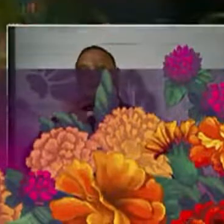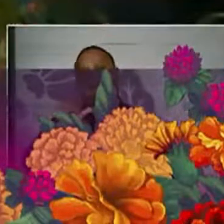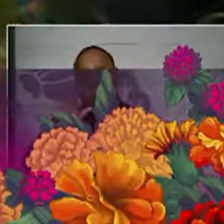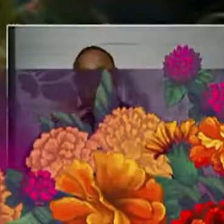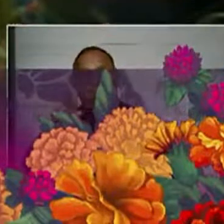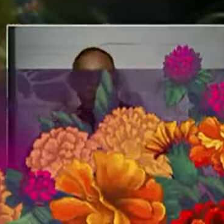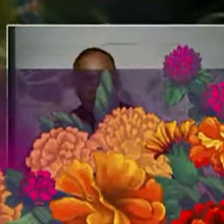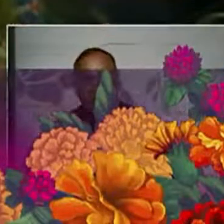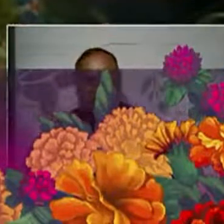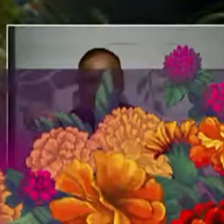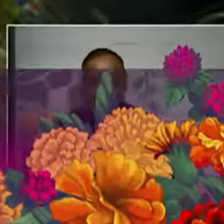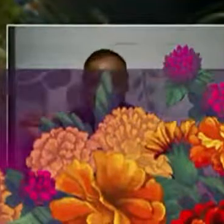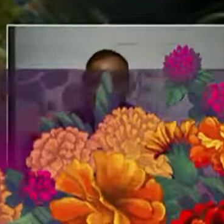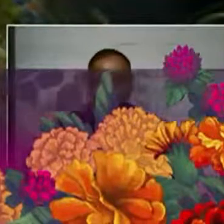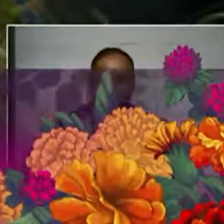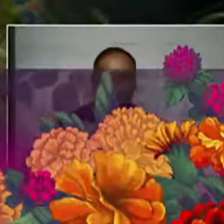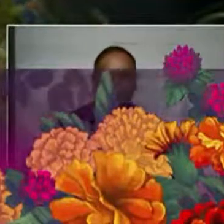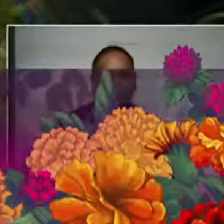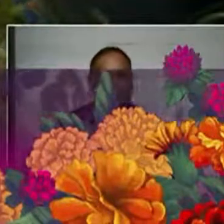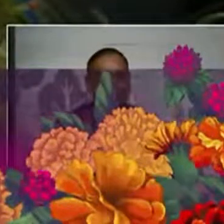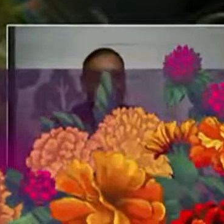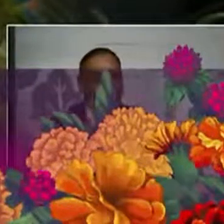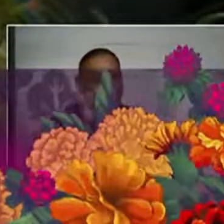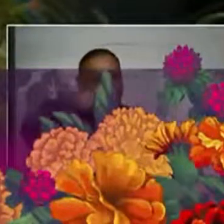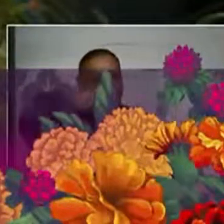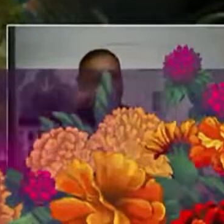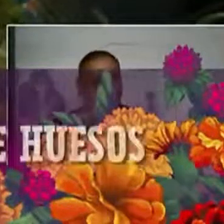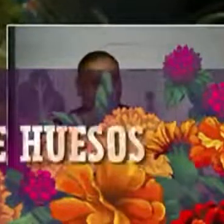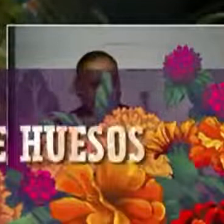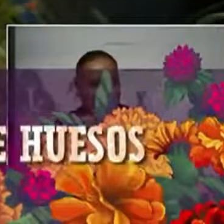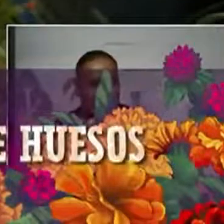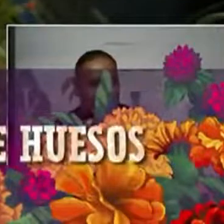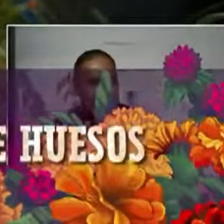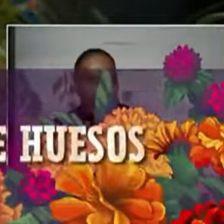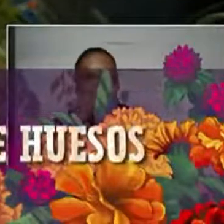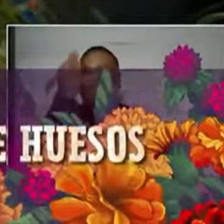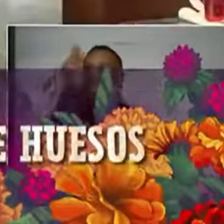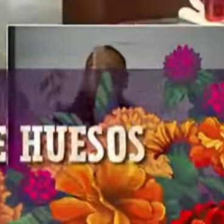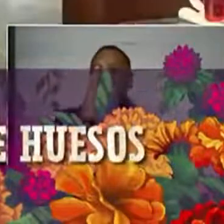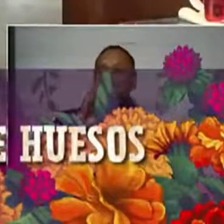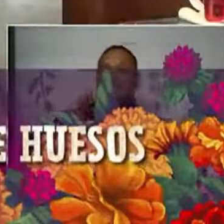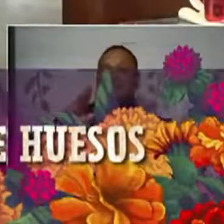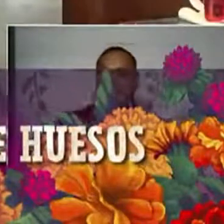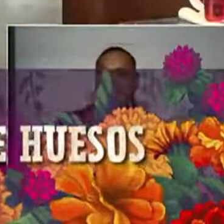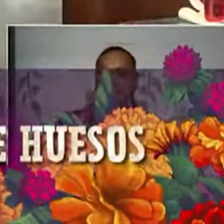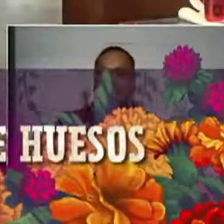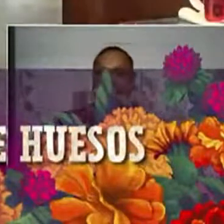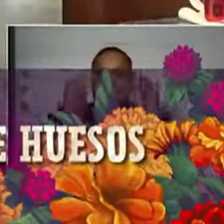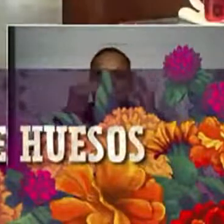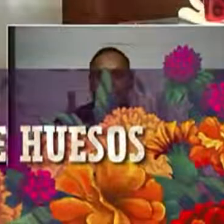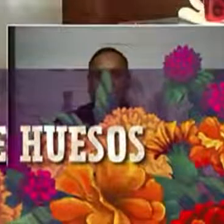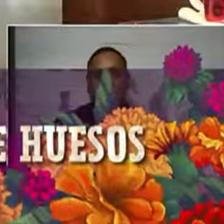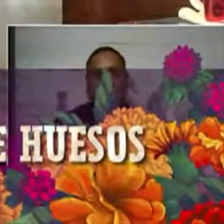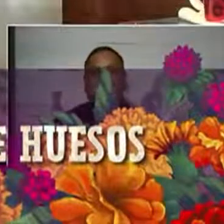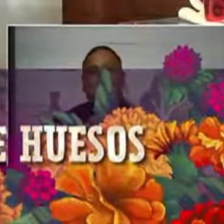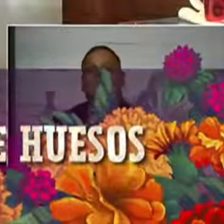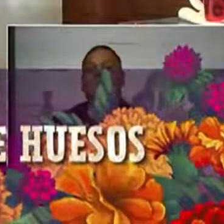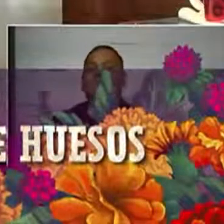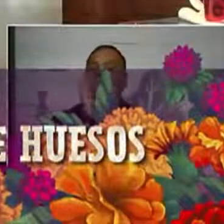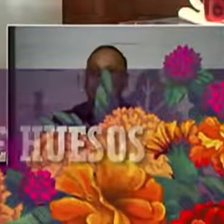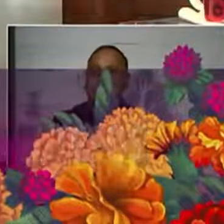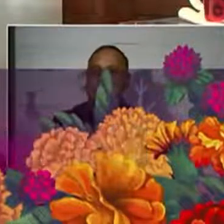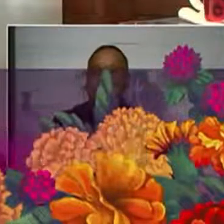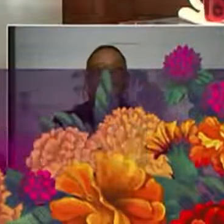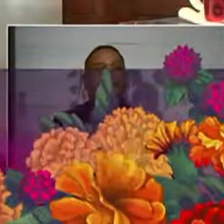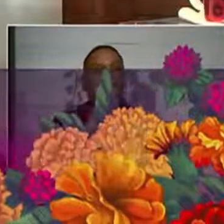a su abanderado como le pasó Ana Marta La traición estaba en casa totalmente Pero además qué mal porque entonces